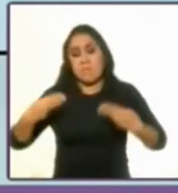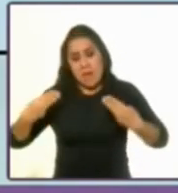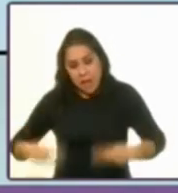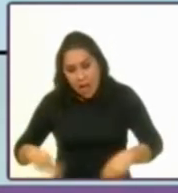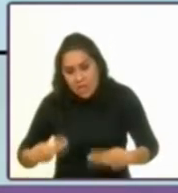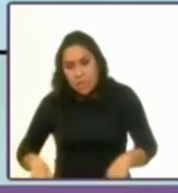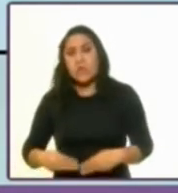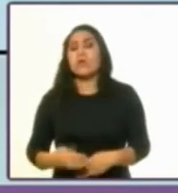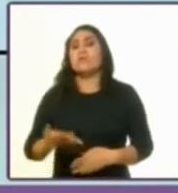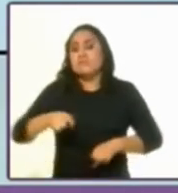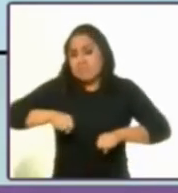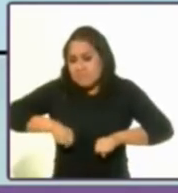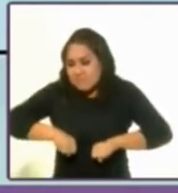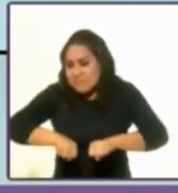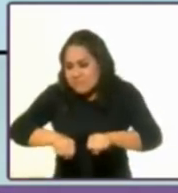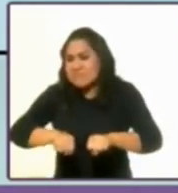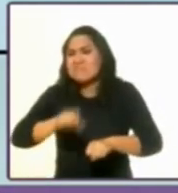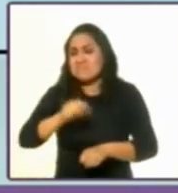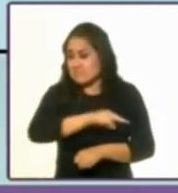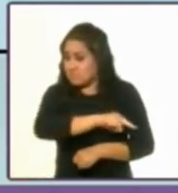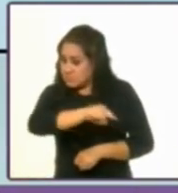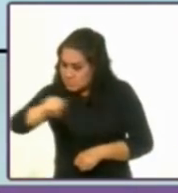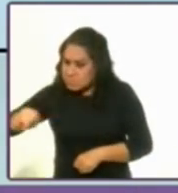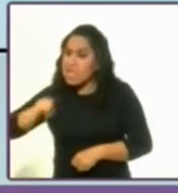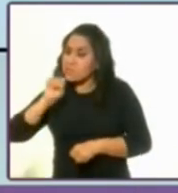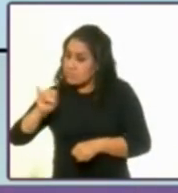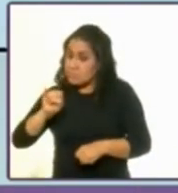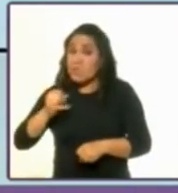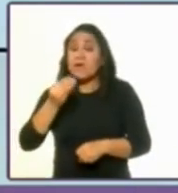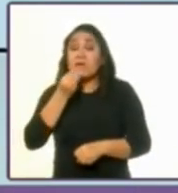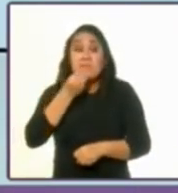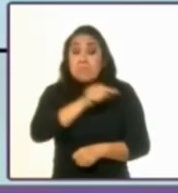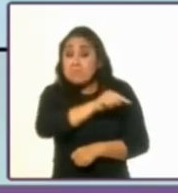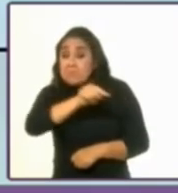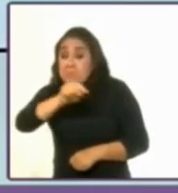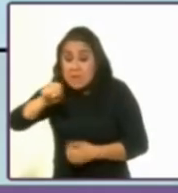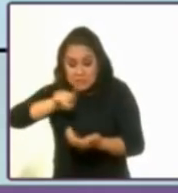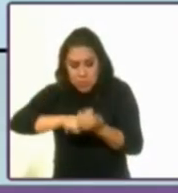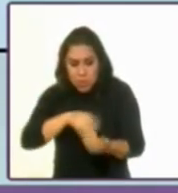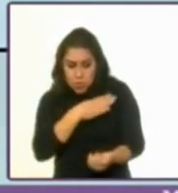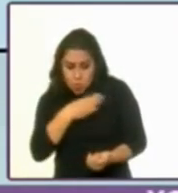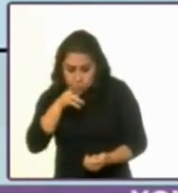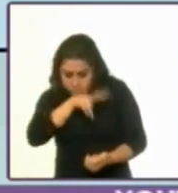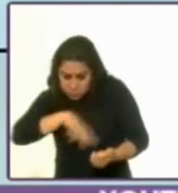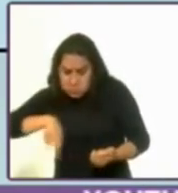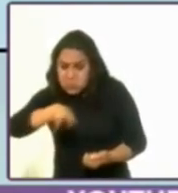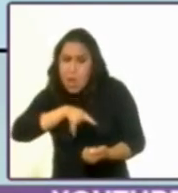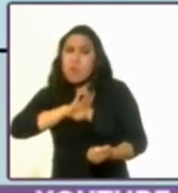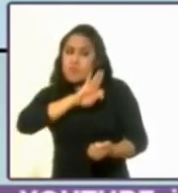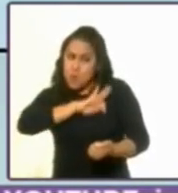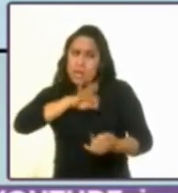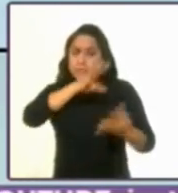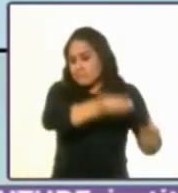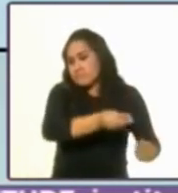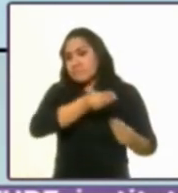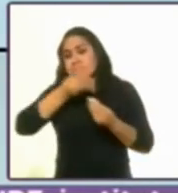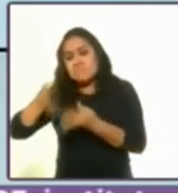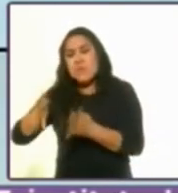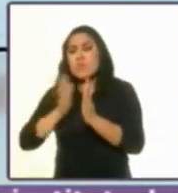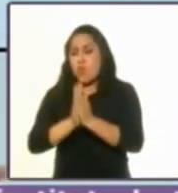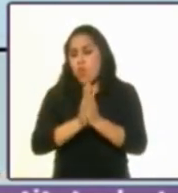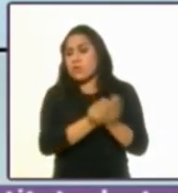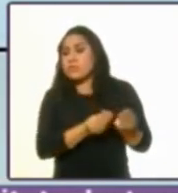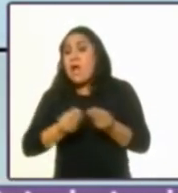las tiendas de autoservicio a que entreguen y transporte los alimentos que aún están en perfecto estado y que se pueden consumir que los